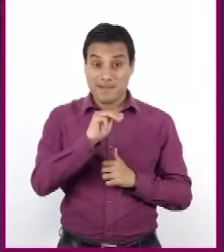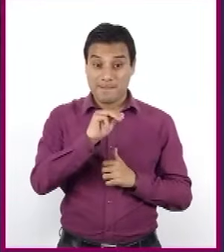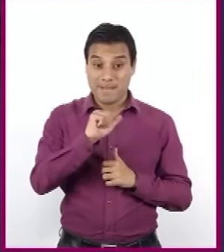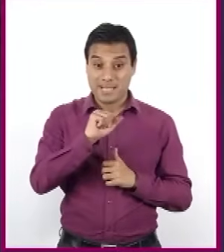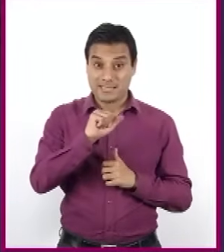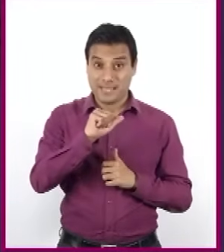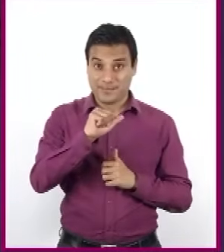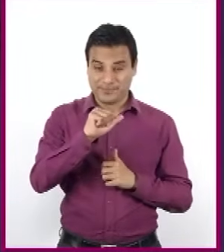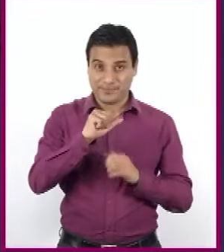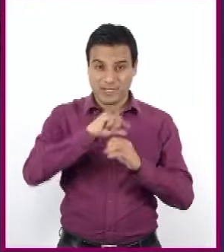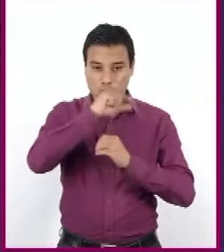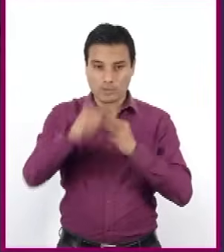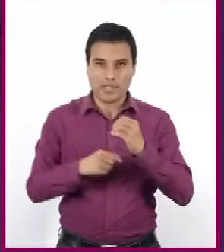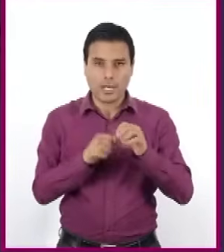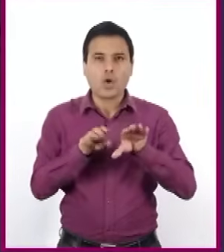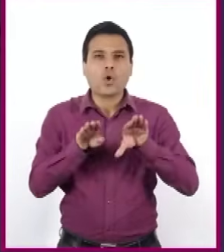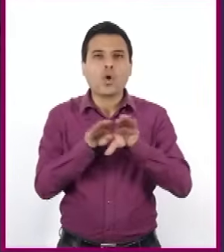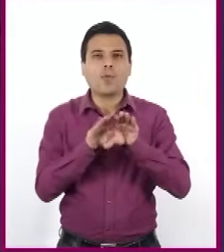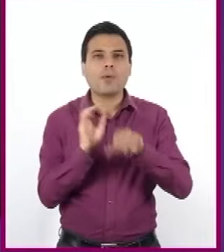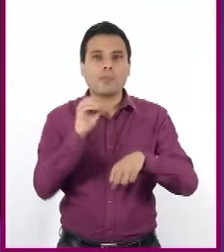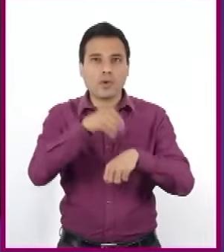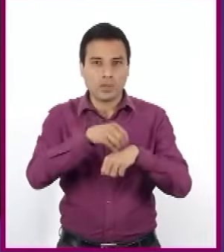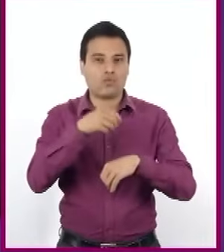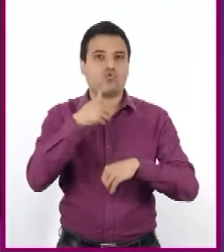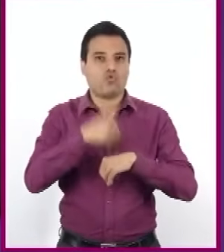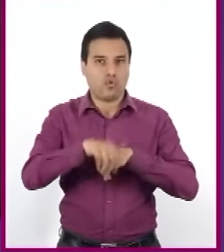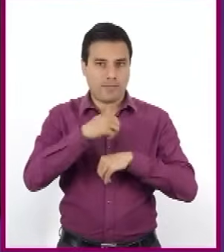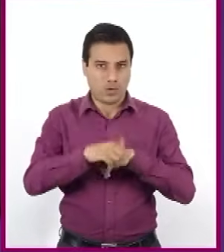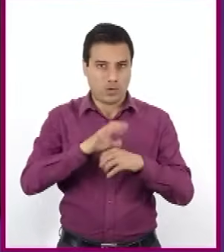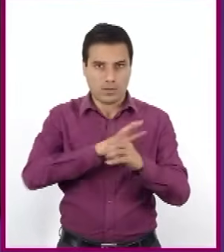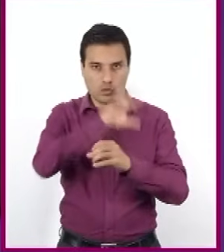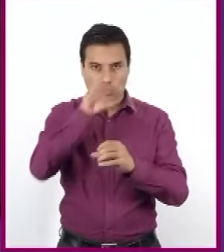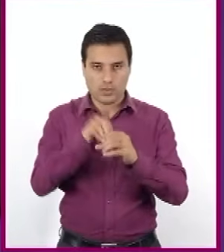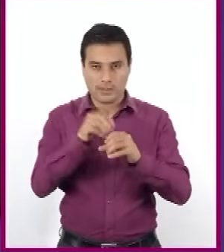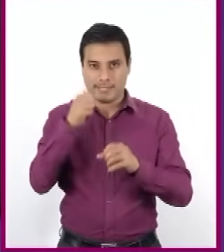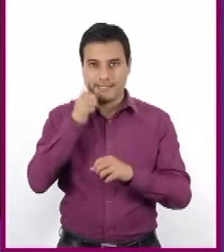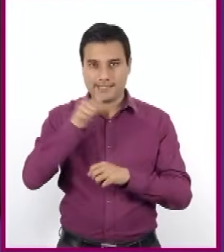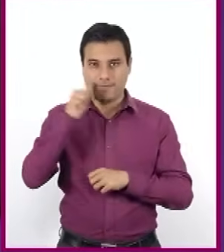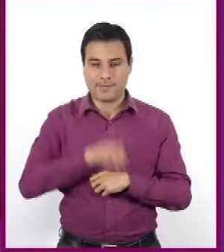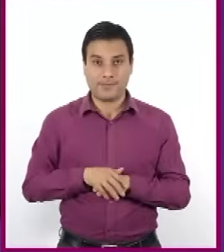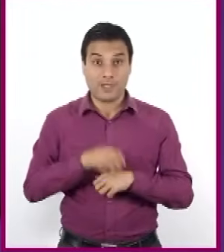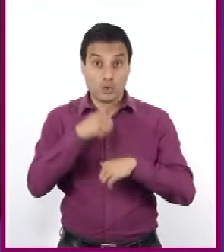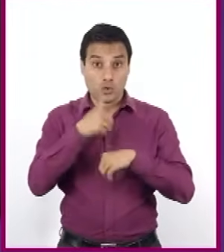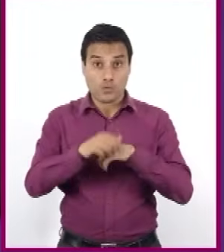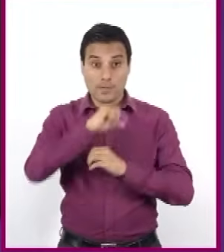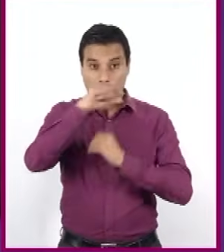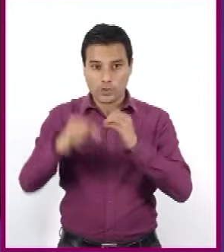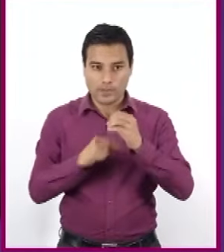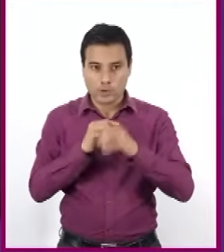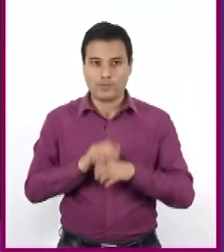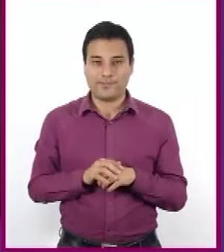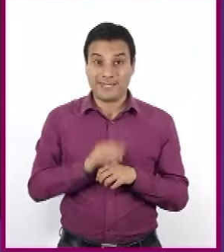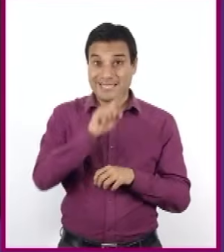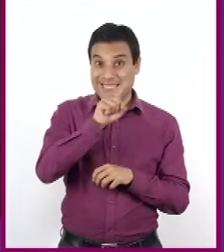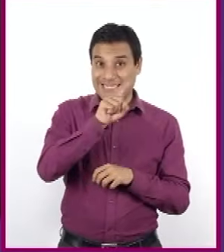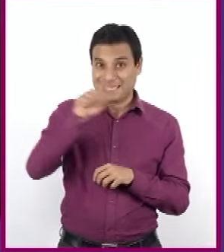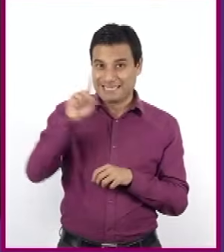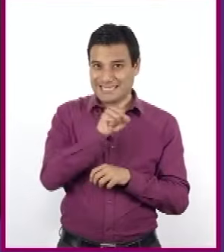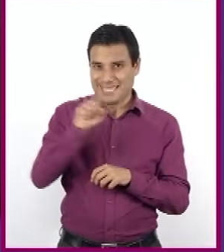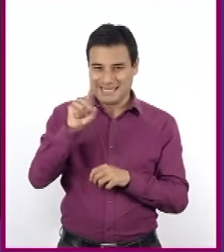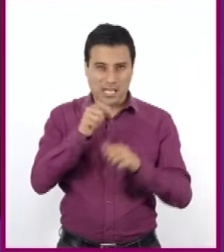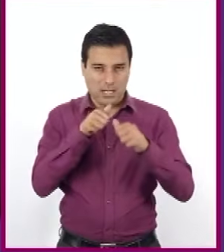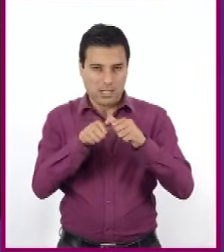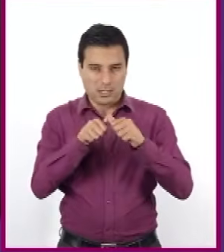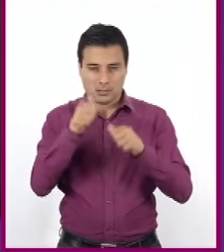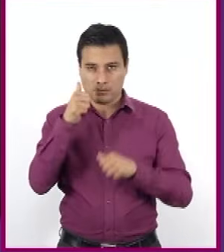se representa con un número entero. El número atómico se representa con la letra Z mayúscula.